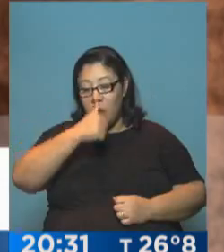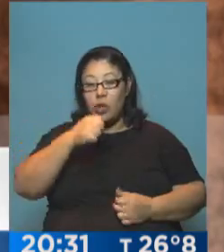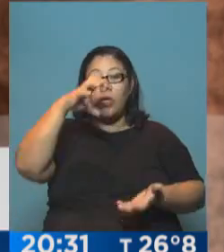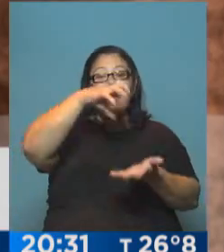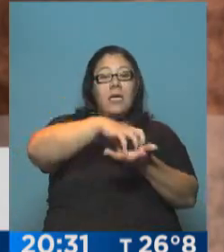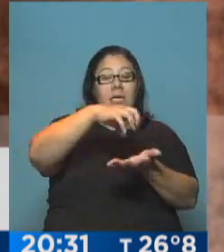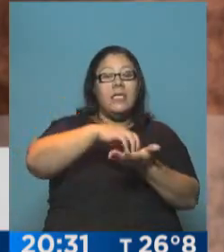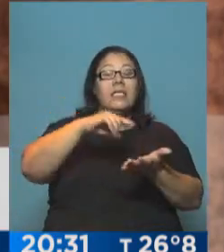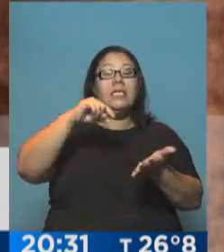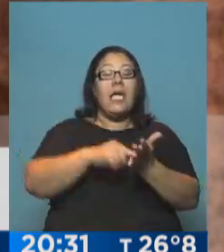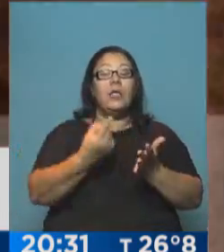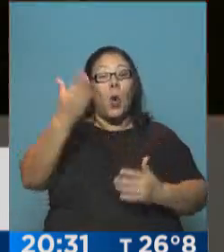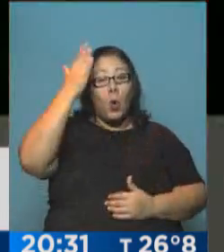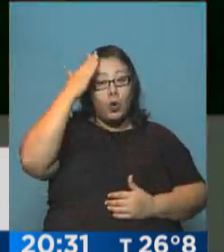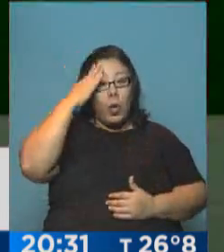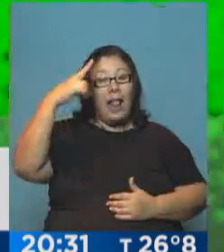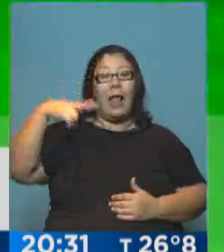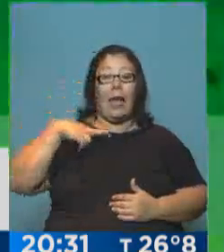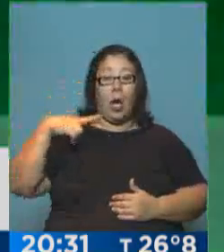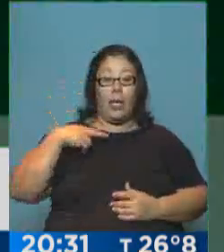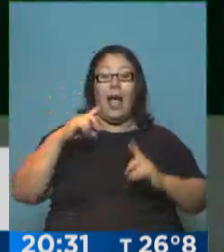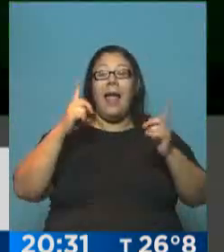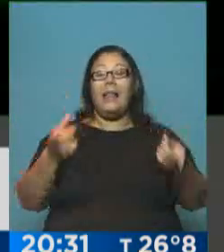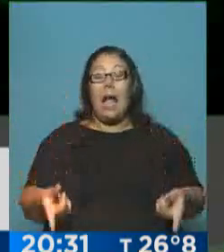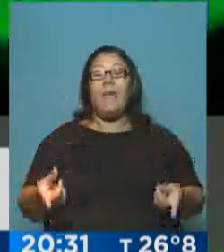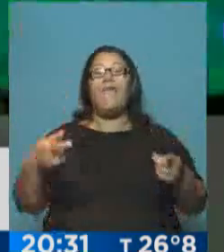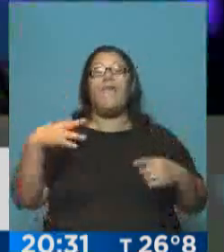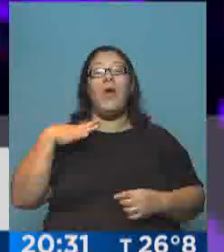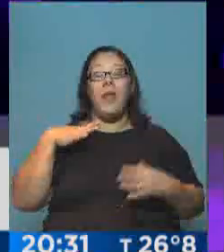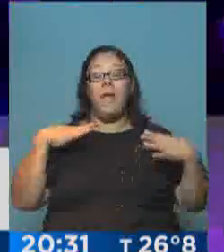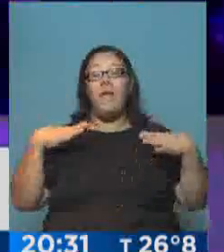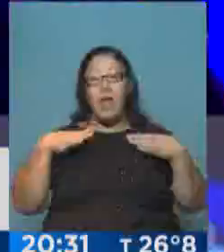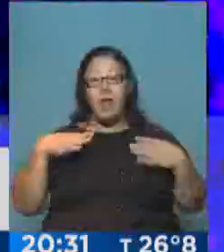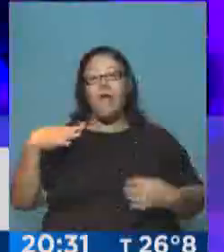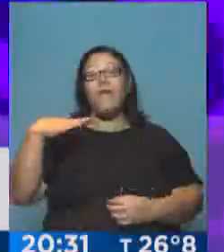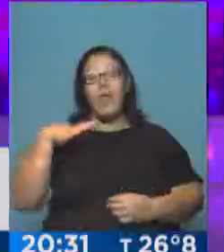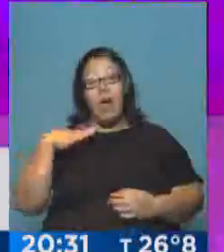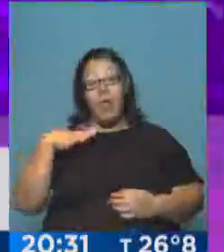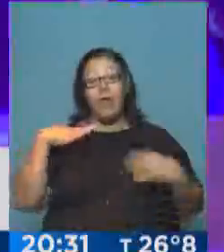funciones especiales de carnaval, que son los días de feriado de carnaval, lunes y martes.